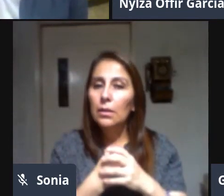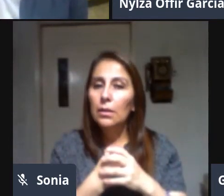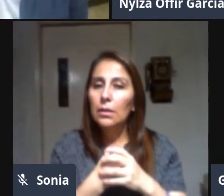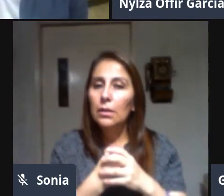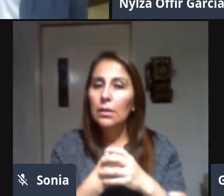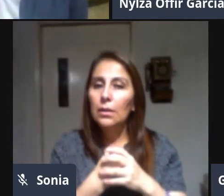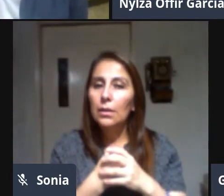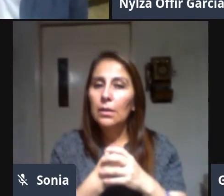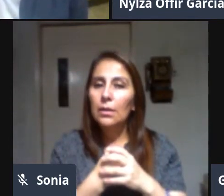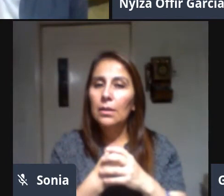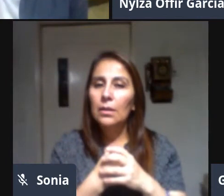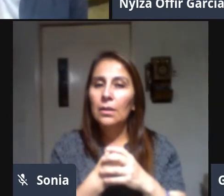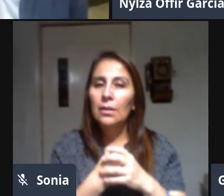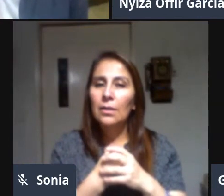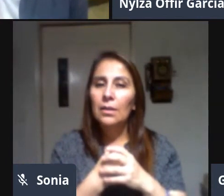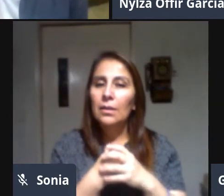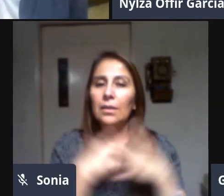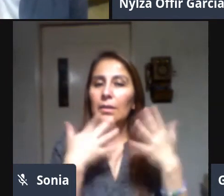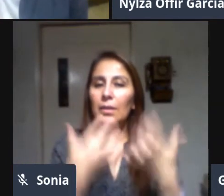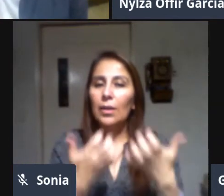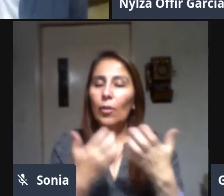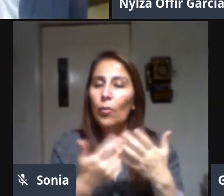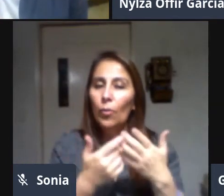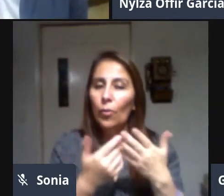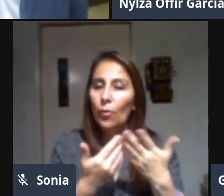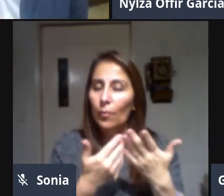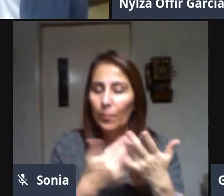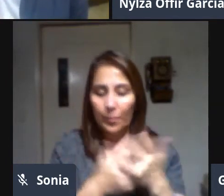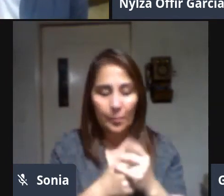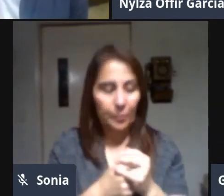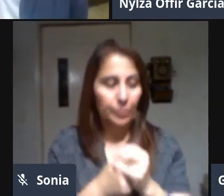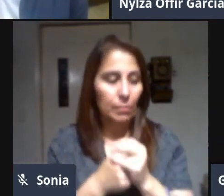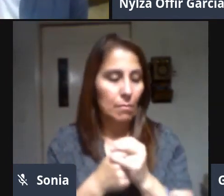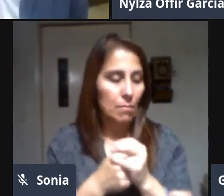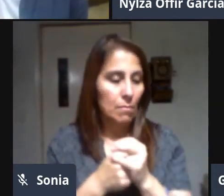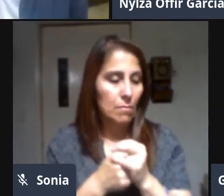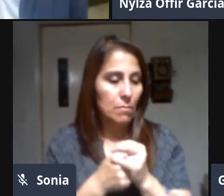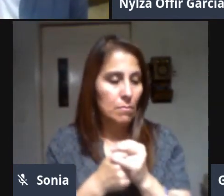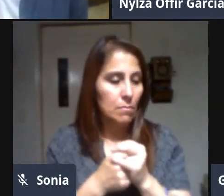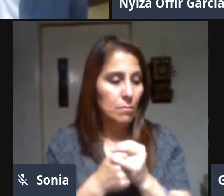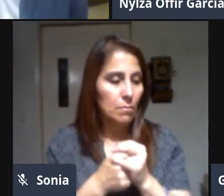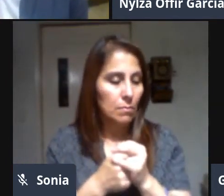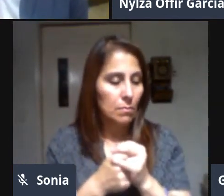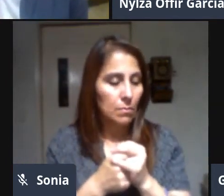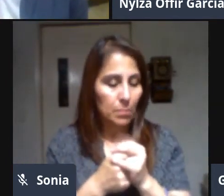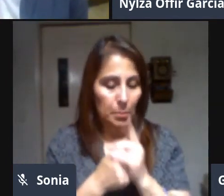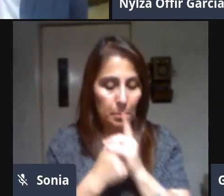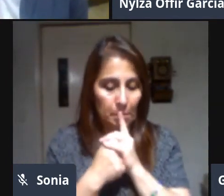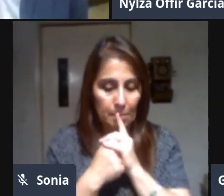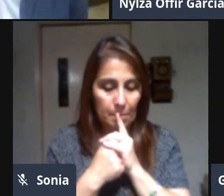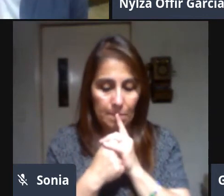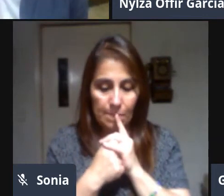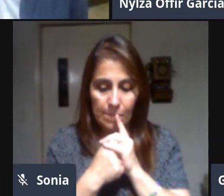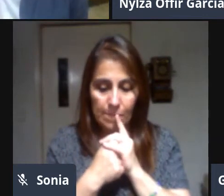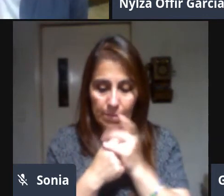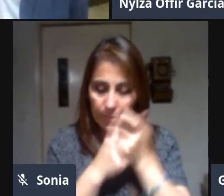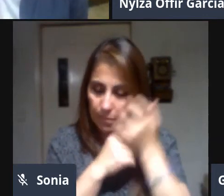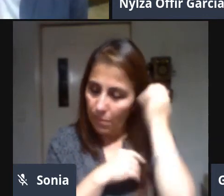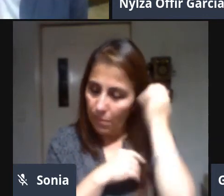una parte que tiene que ver precisamente con que el ejemplo menciona